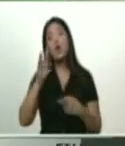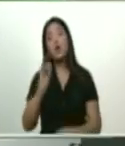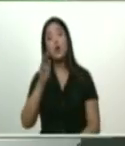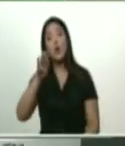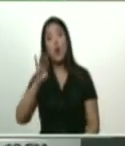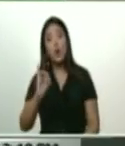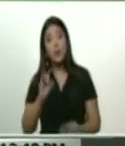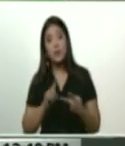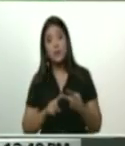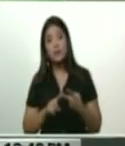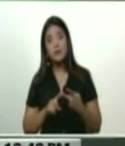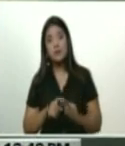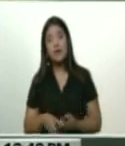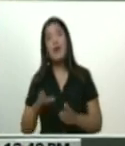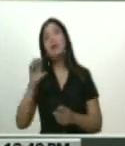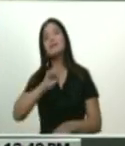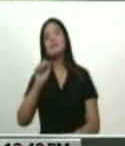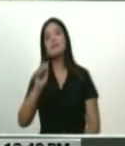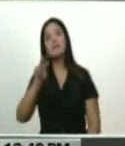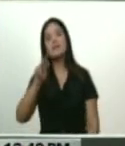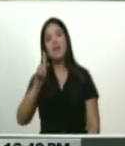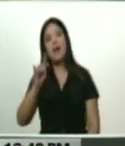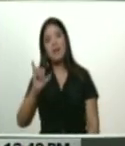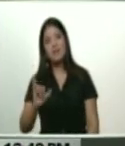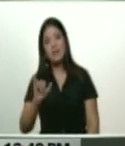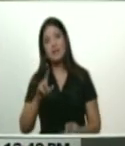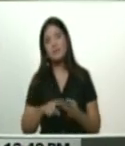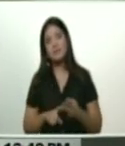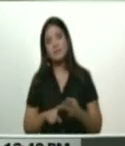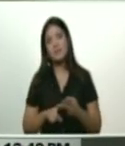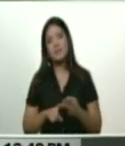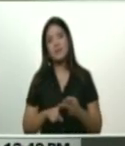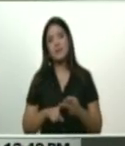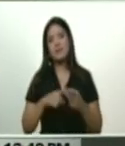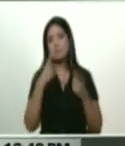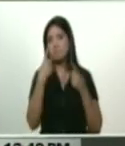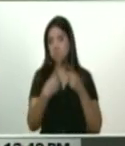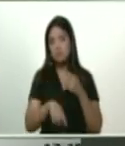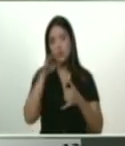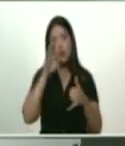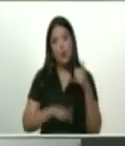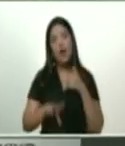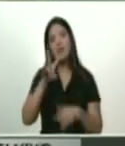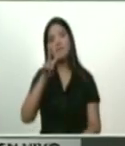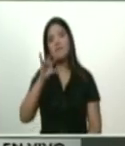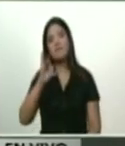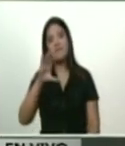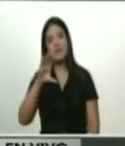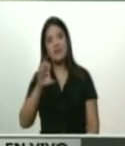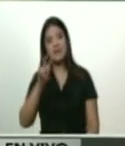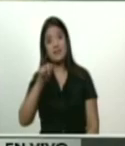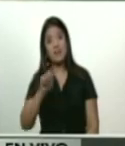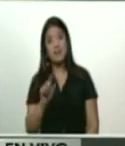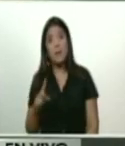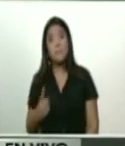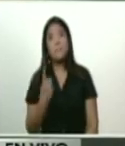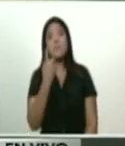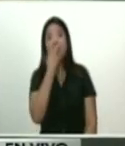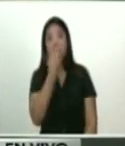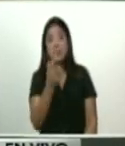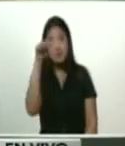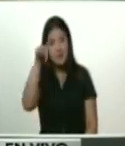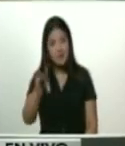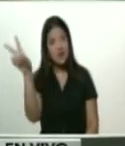Rosa, Sandy Papo, Sergio Vargas, Sisla y Vicentico, que por primera vez visita